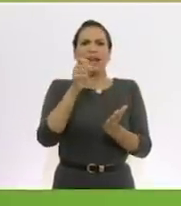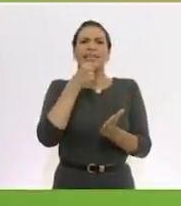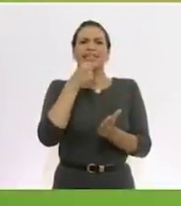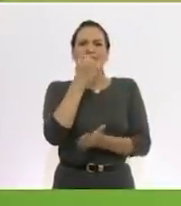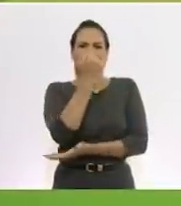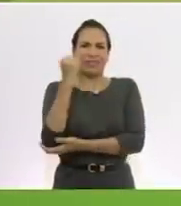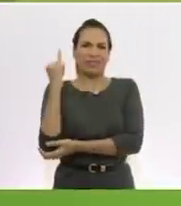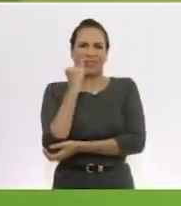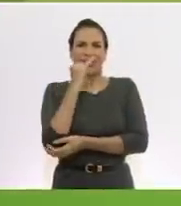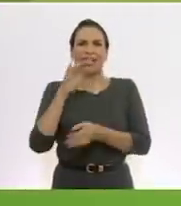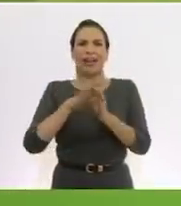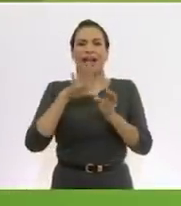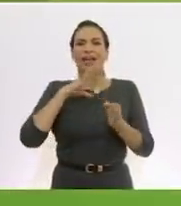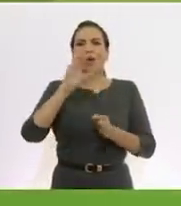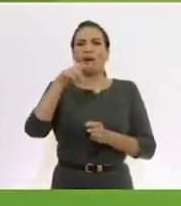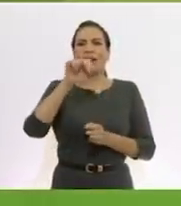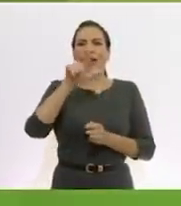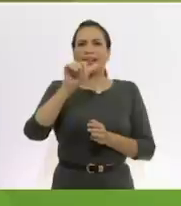página